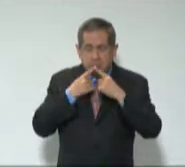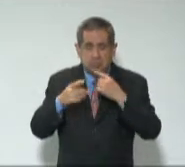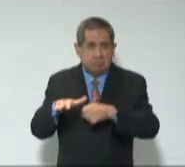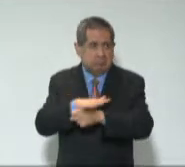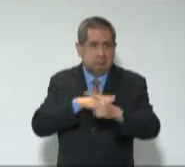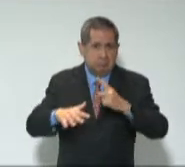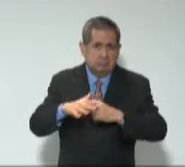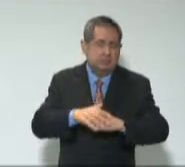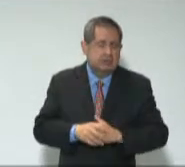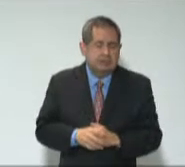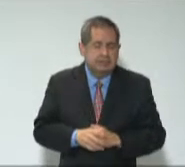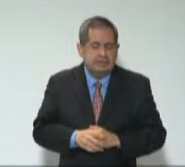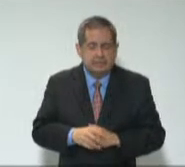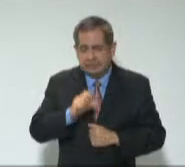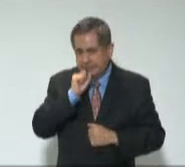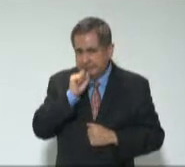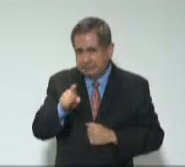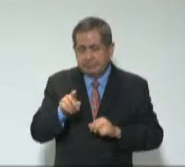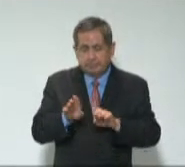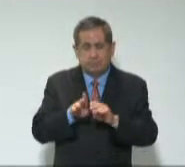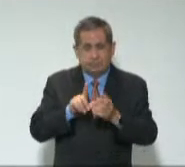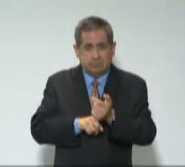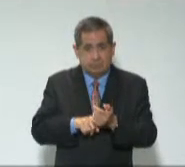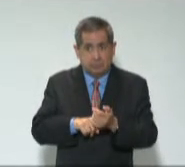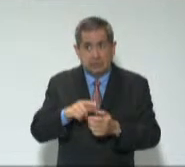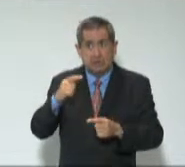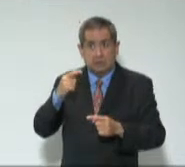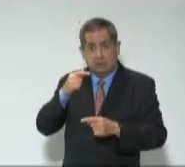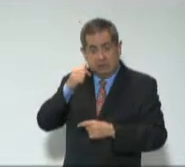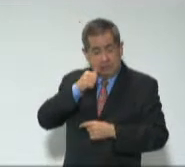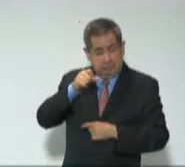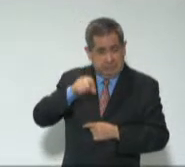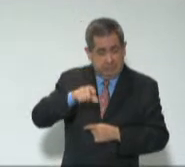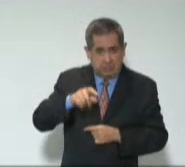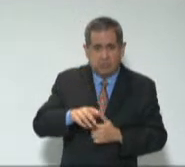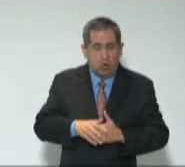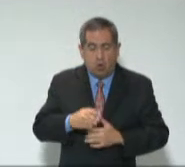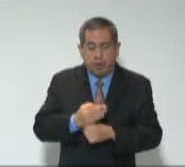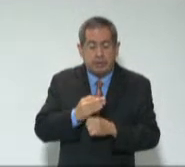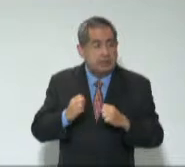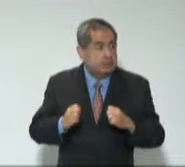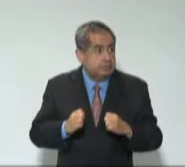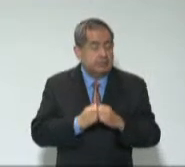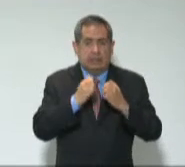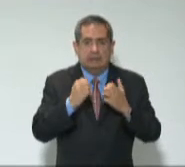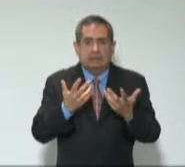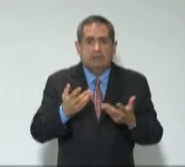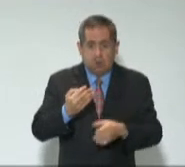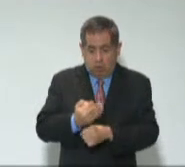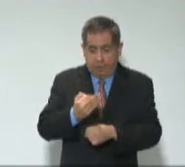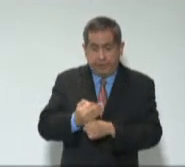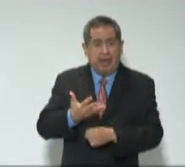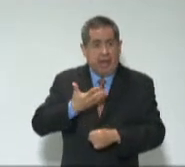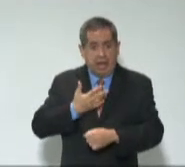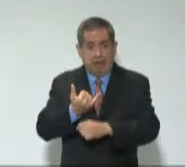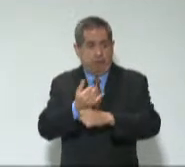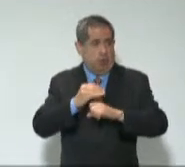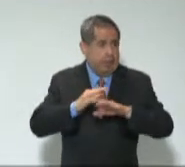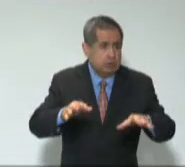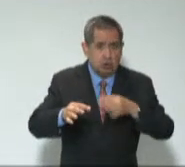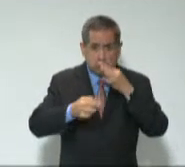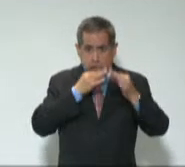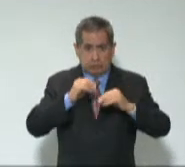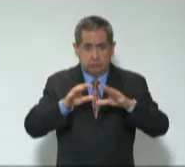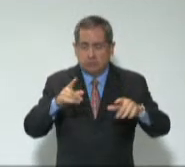contexto Pero esto no siempre es así es decir esto llega a un momento en donde tenemos información tenemos entendimiento